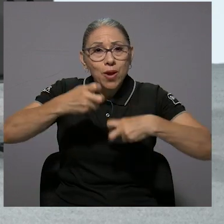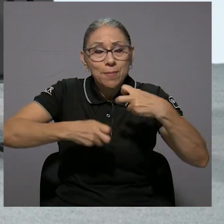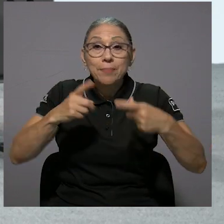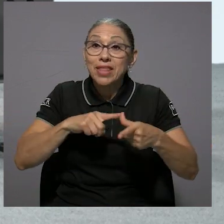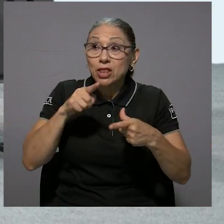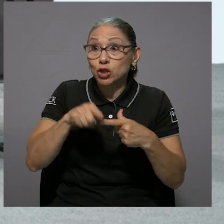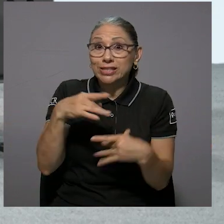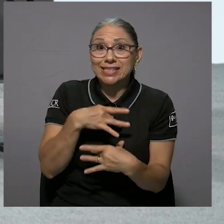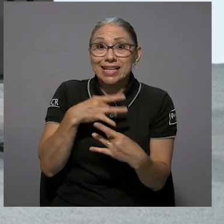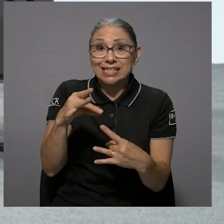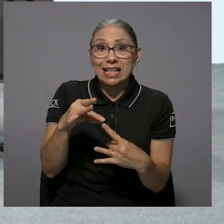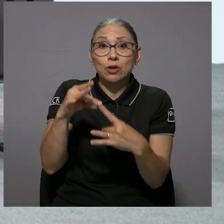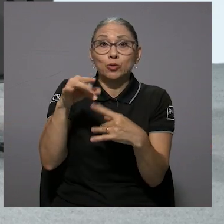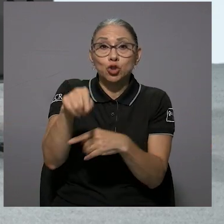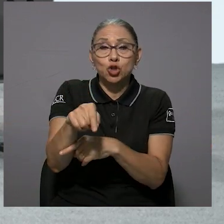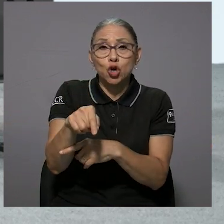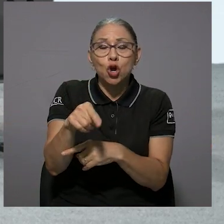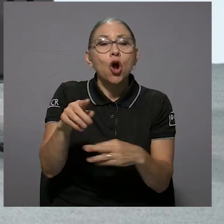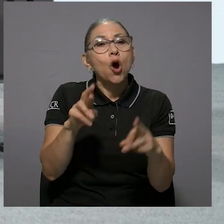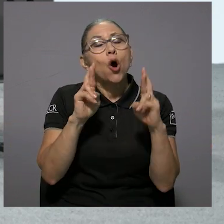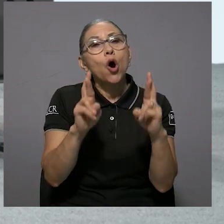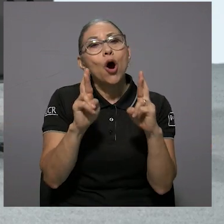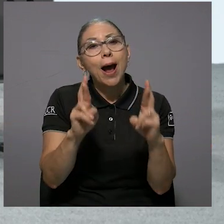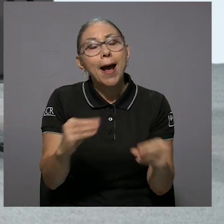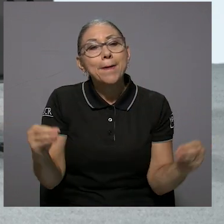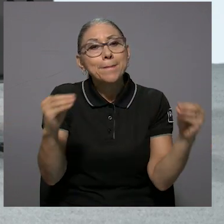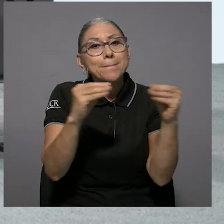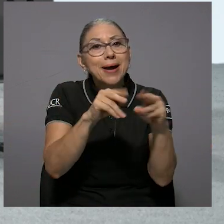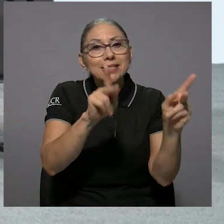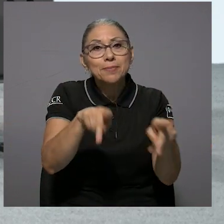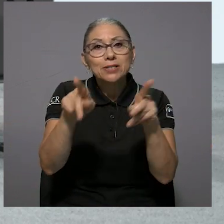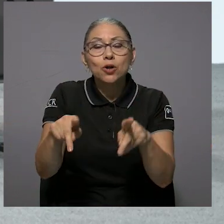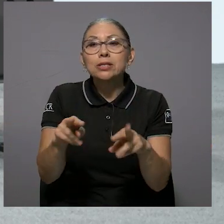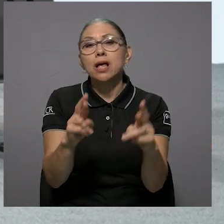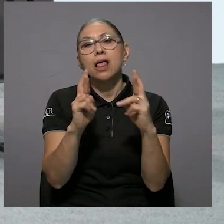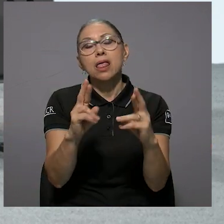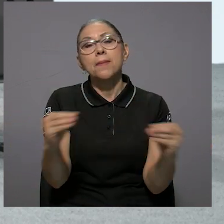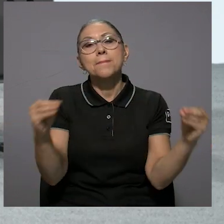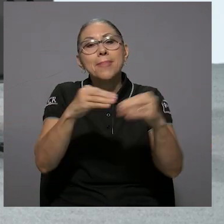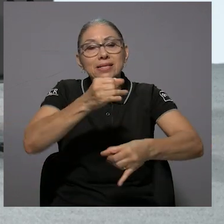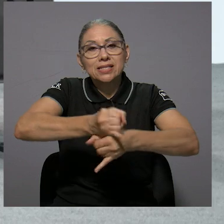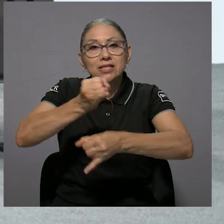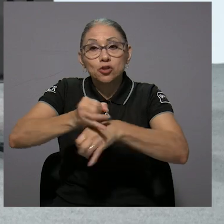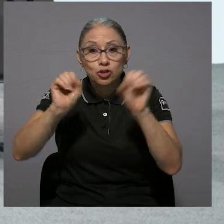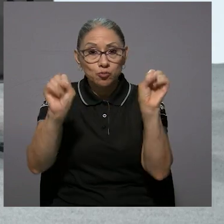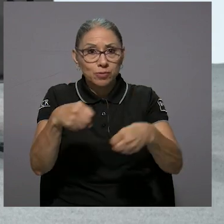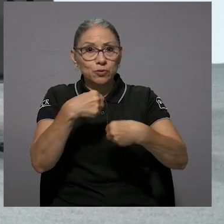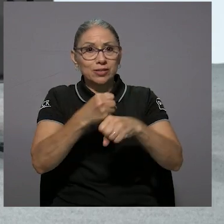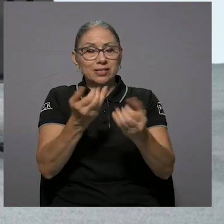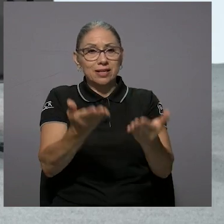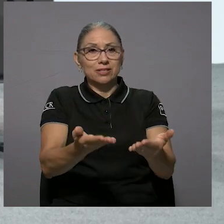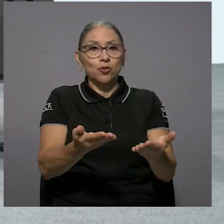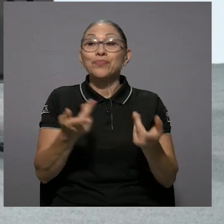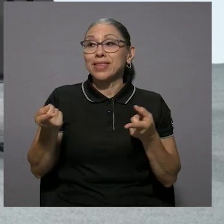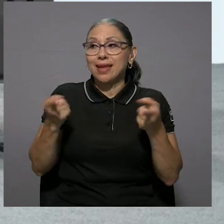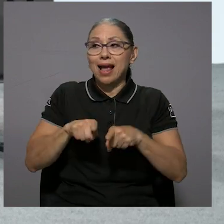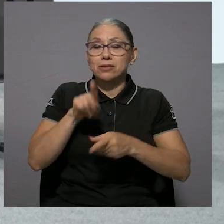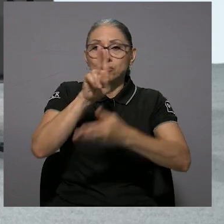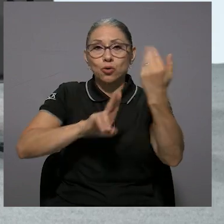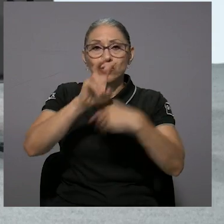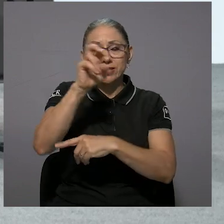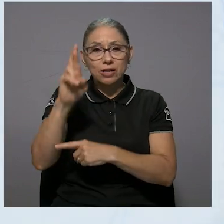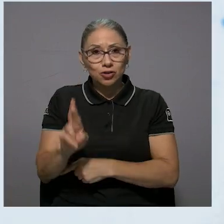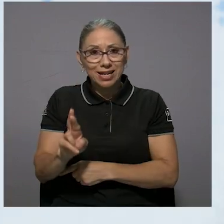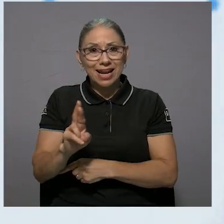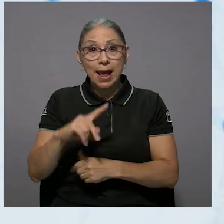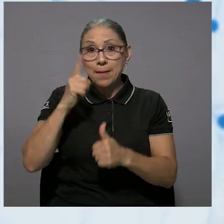muy interesante y ojalá más personas, más instituciones pudiéramos optar por estos mecanismos. En el caso de la Universidad de Costa